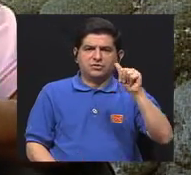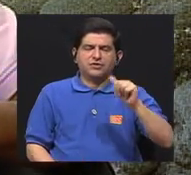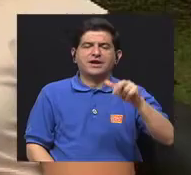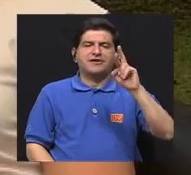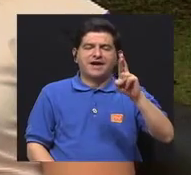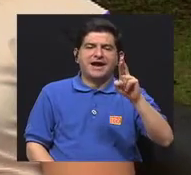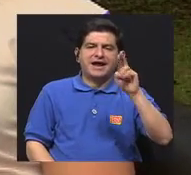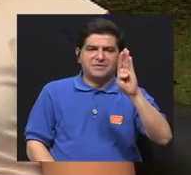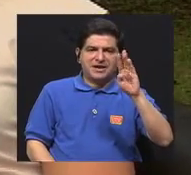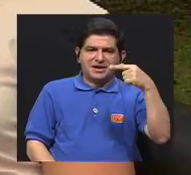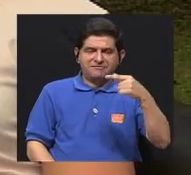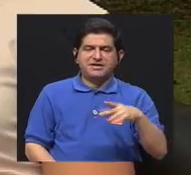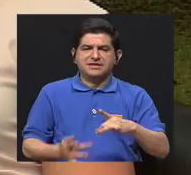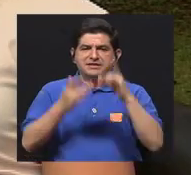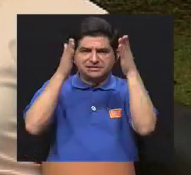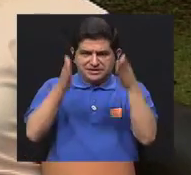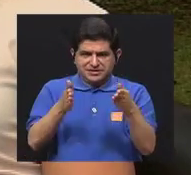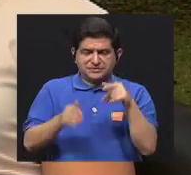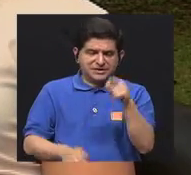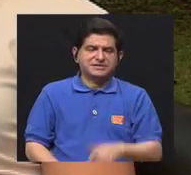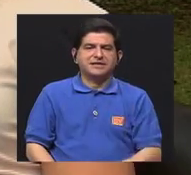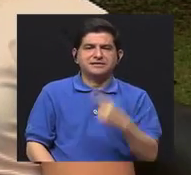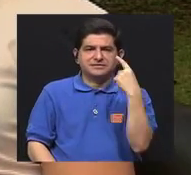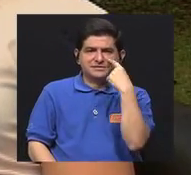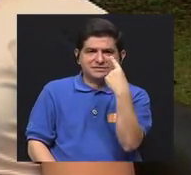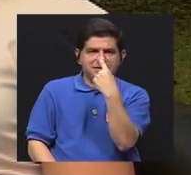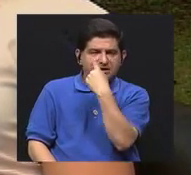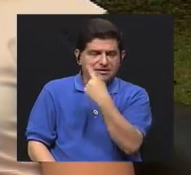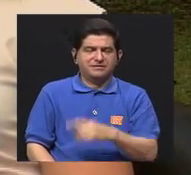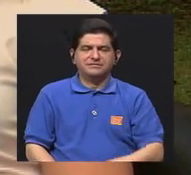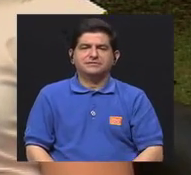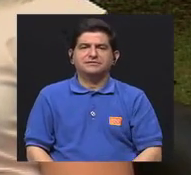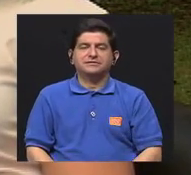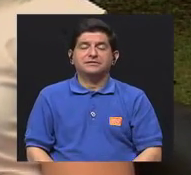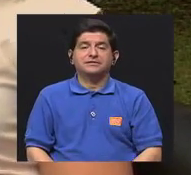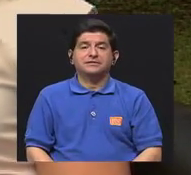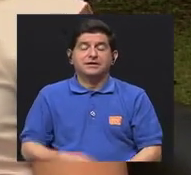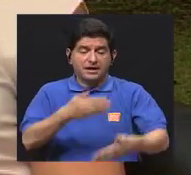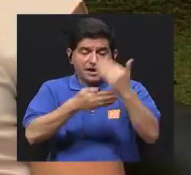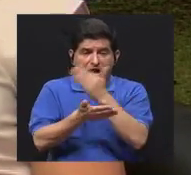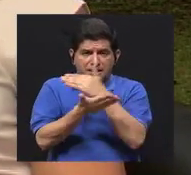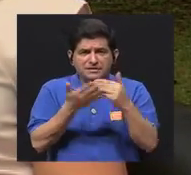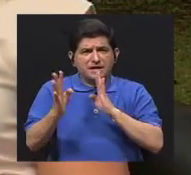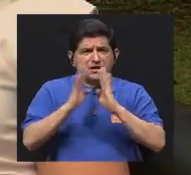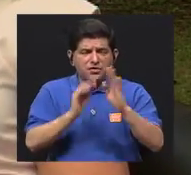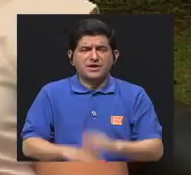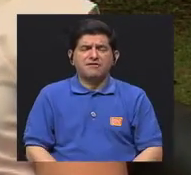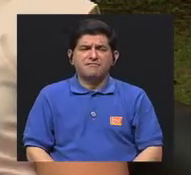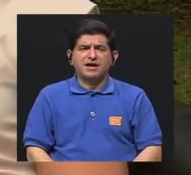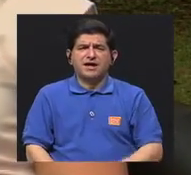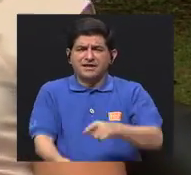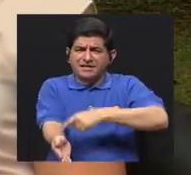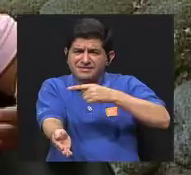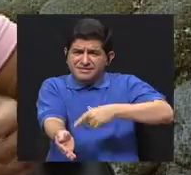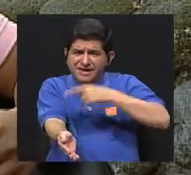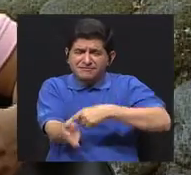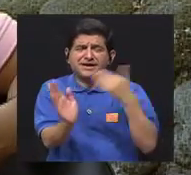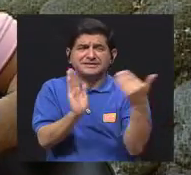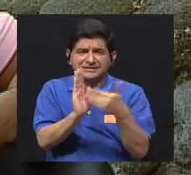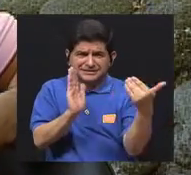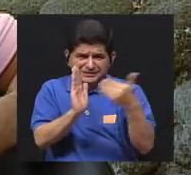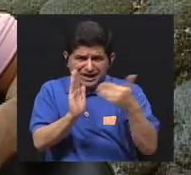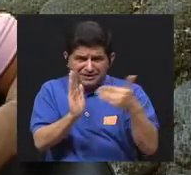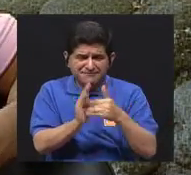Raquel Benavides González, quien es especialista en oftalmología. Doctora, en el bloque pasado hablábamos de cómo la diabetes pues